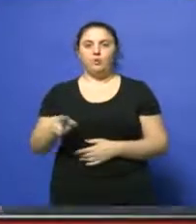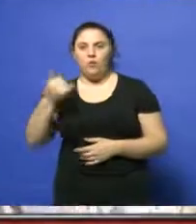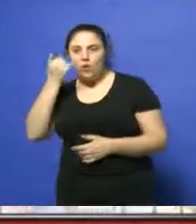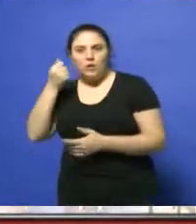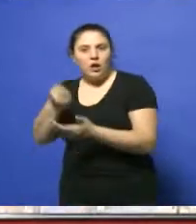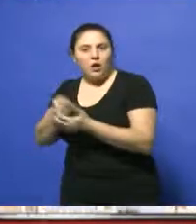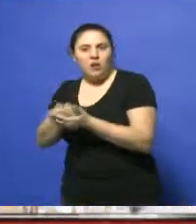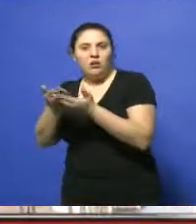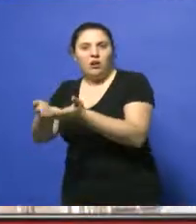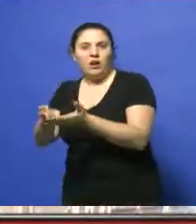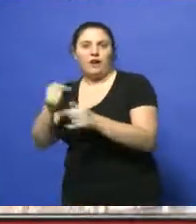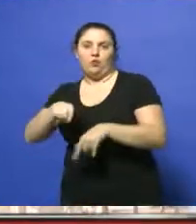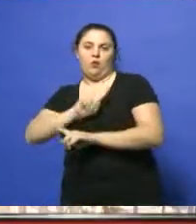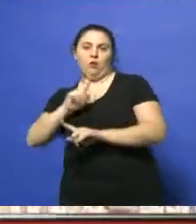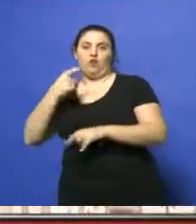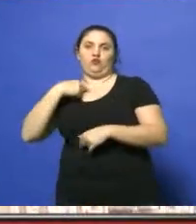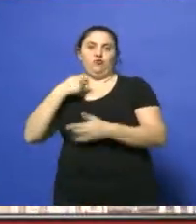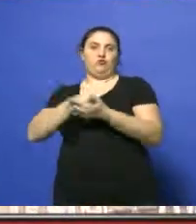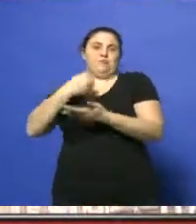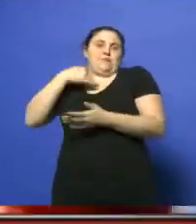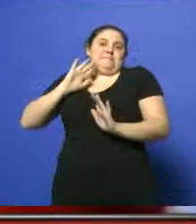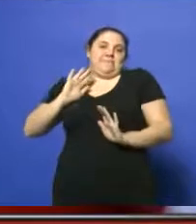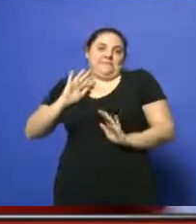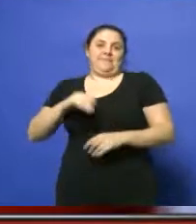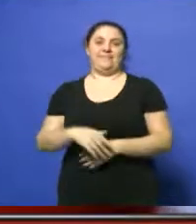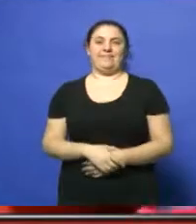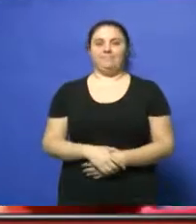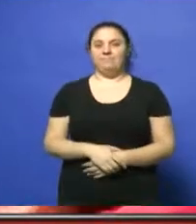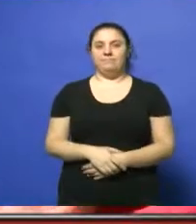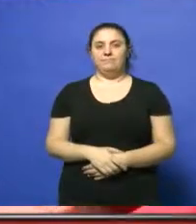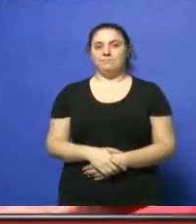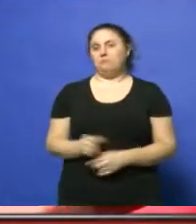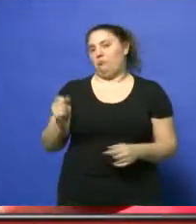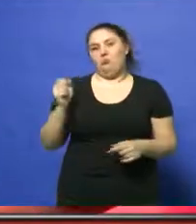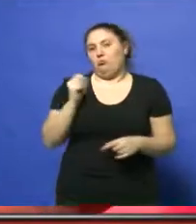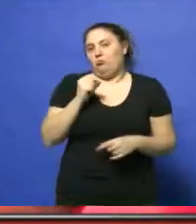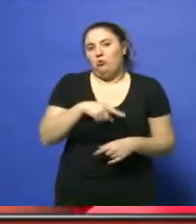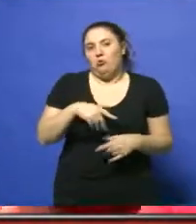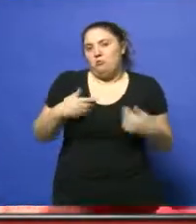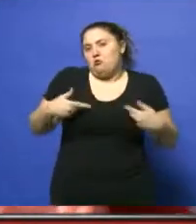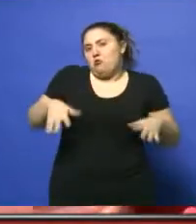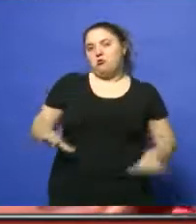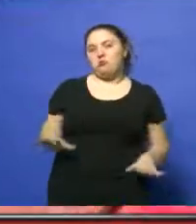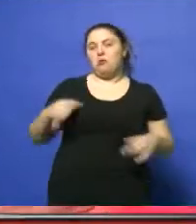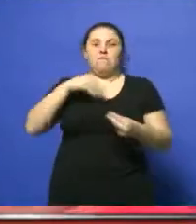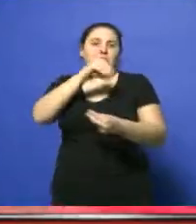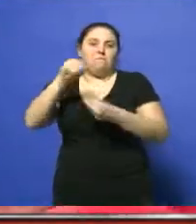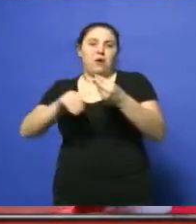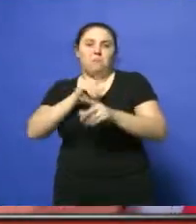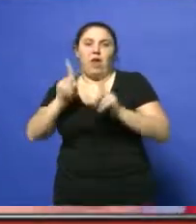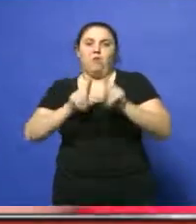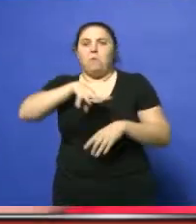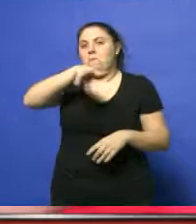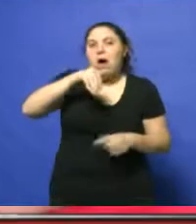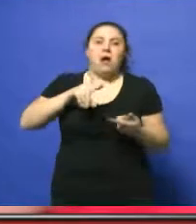o todavía nada? No, todavía no. Por ahora compré para mí. ¿Para mí? Todo normal, lo hacen familia y, bueno, lo más probable, alguna pasta o